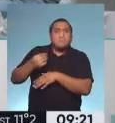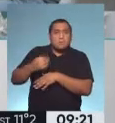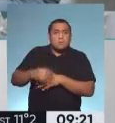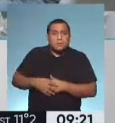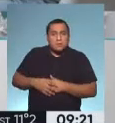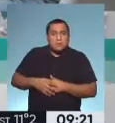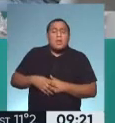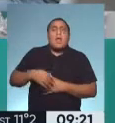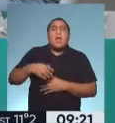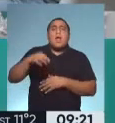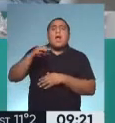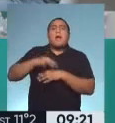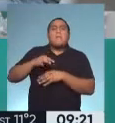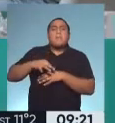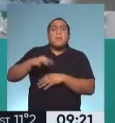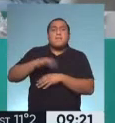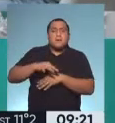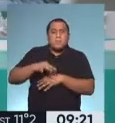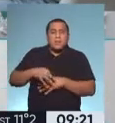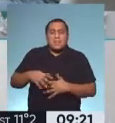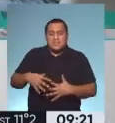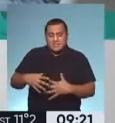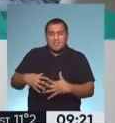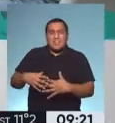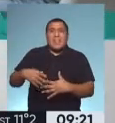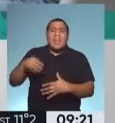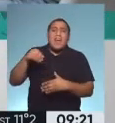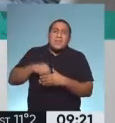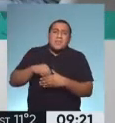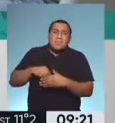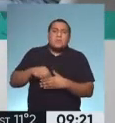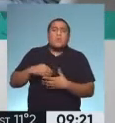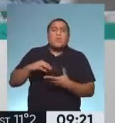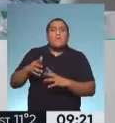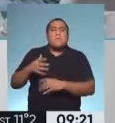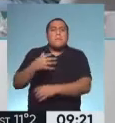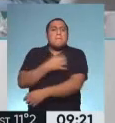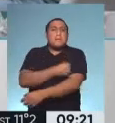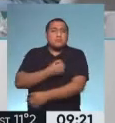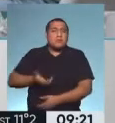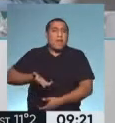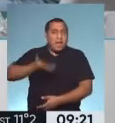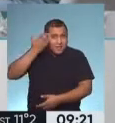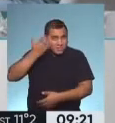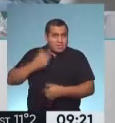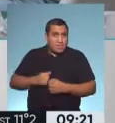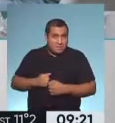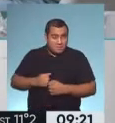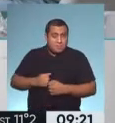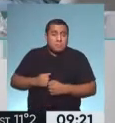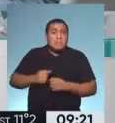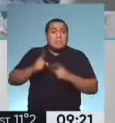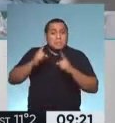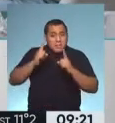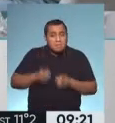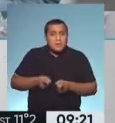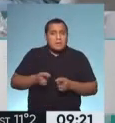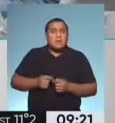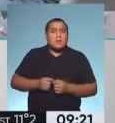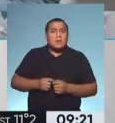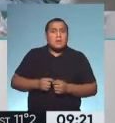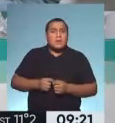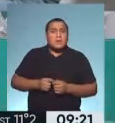eres una enfermedad placentaria de hipertensión y a su vez tres veces más posibilidades de y